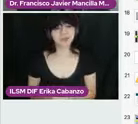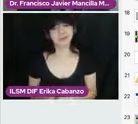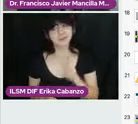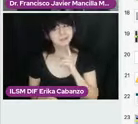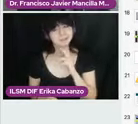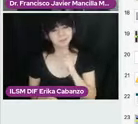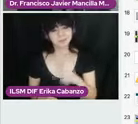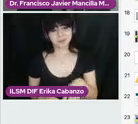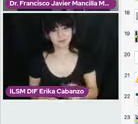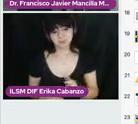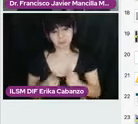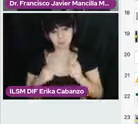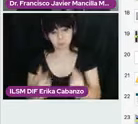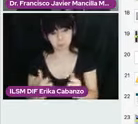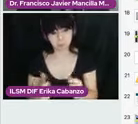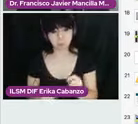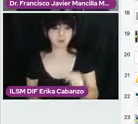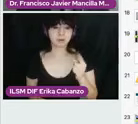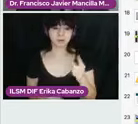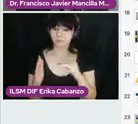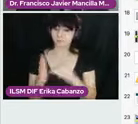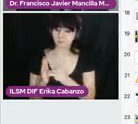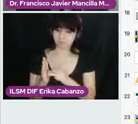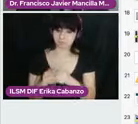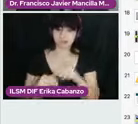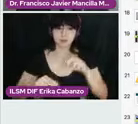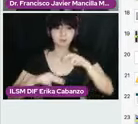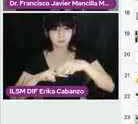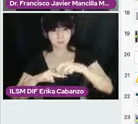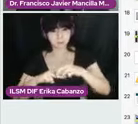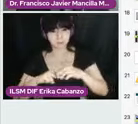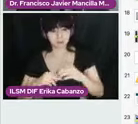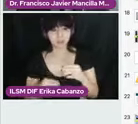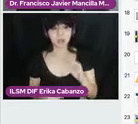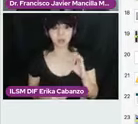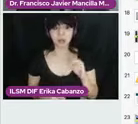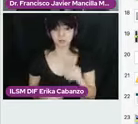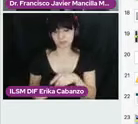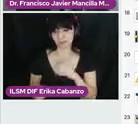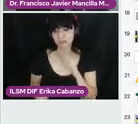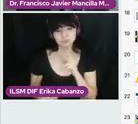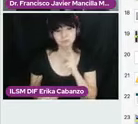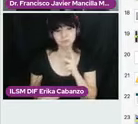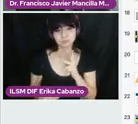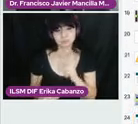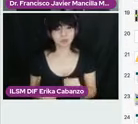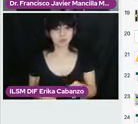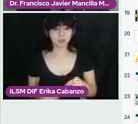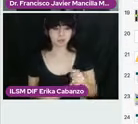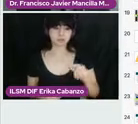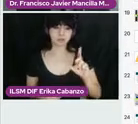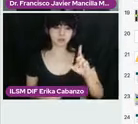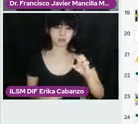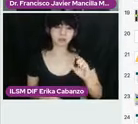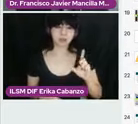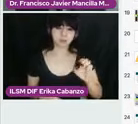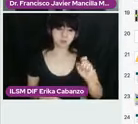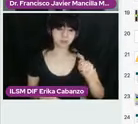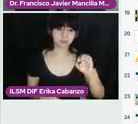1,000 resonancias que descubrir una lesión, que dejar que evolucione una lesión,